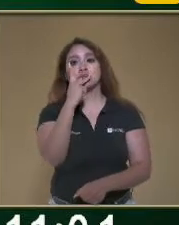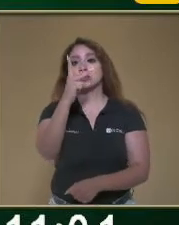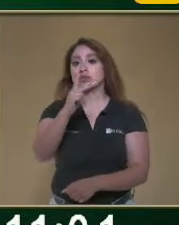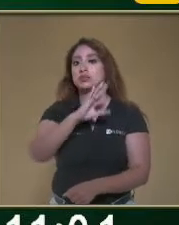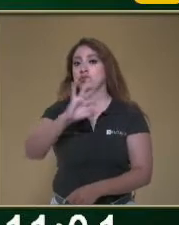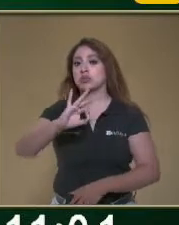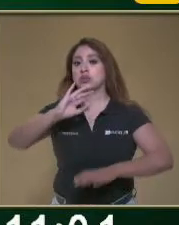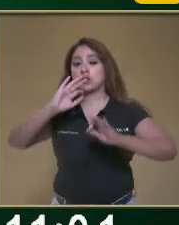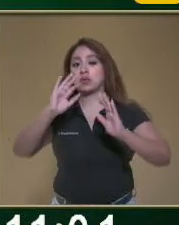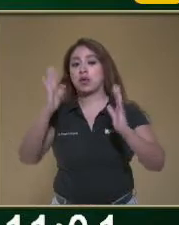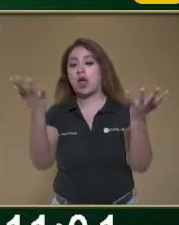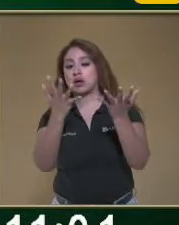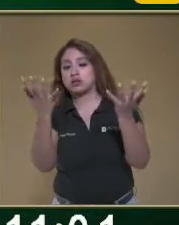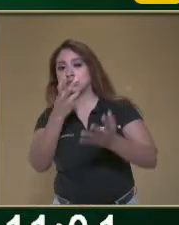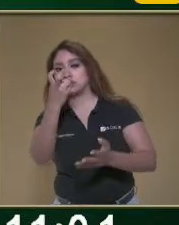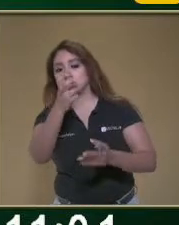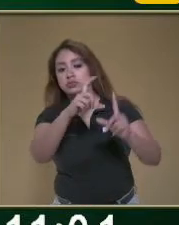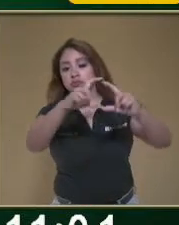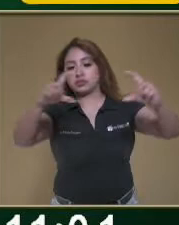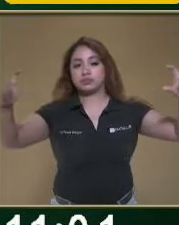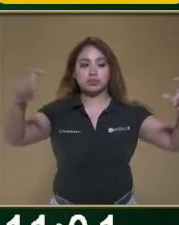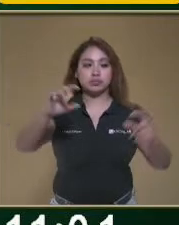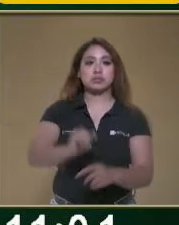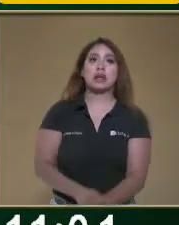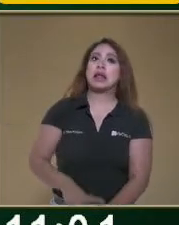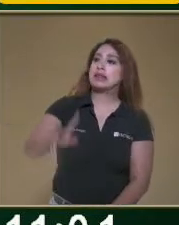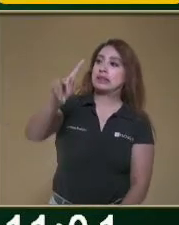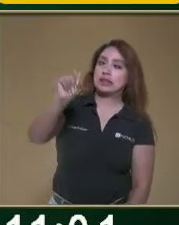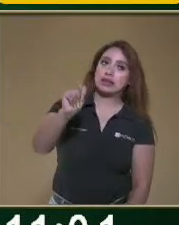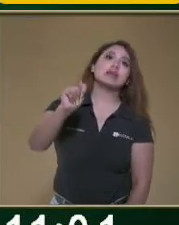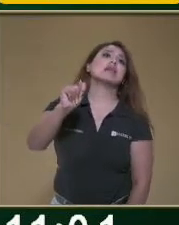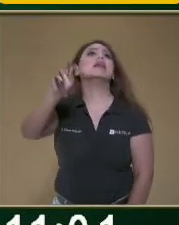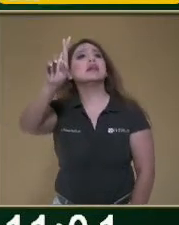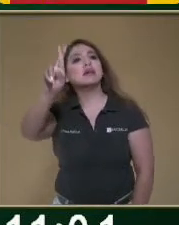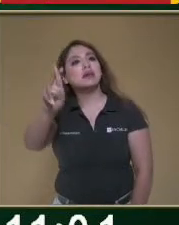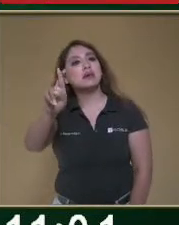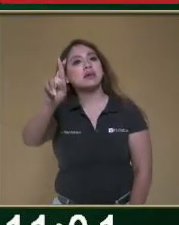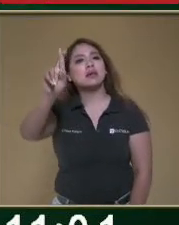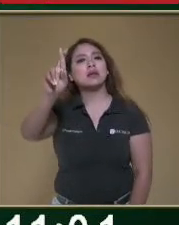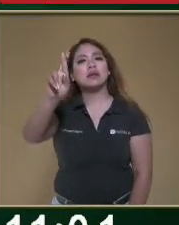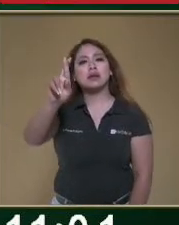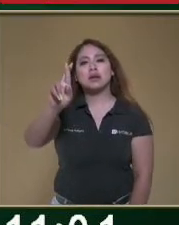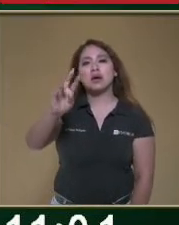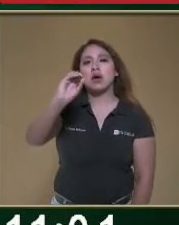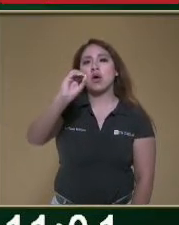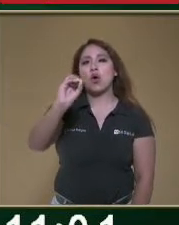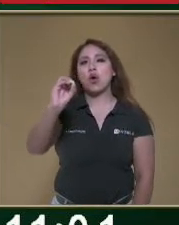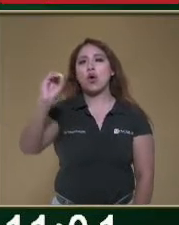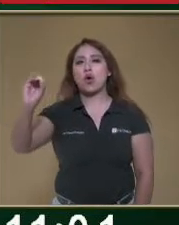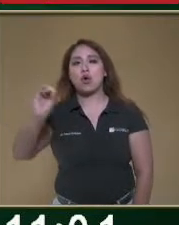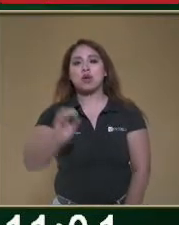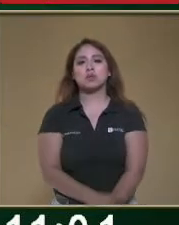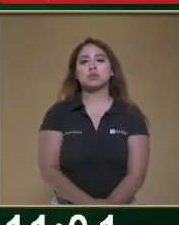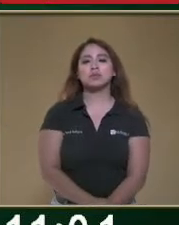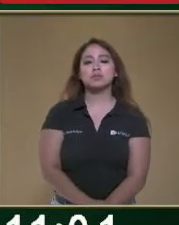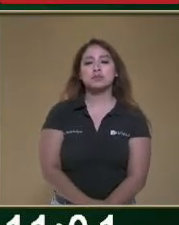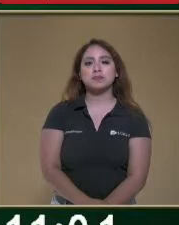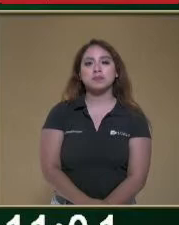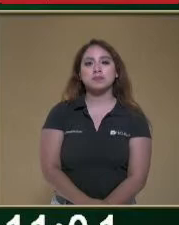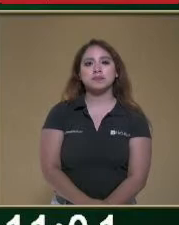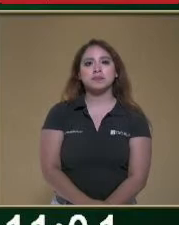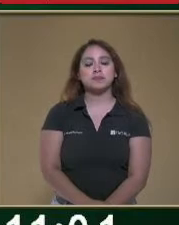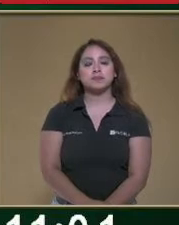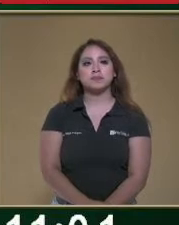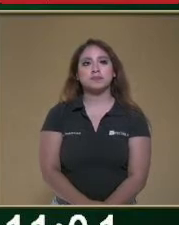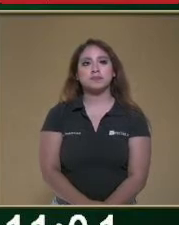letras. Y tenemos una T, una R y dos O. A ver, maestra, entonces tengo